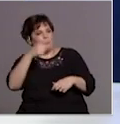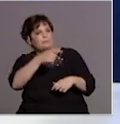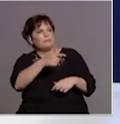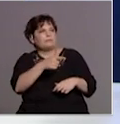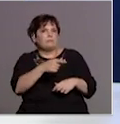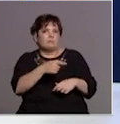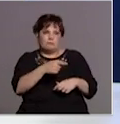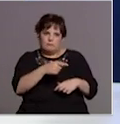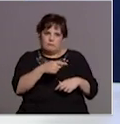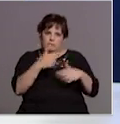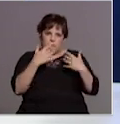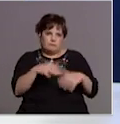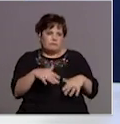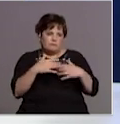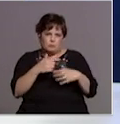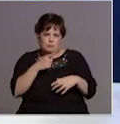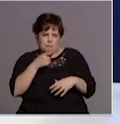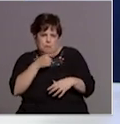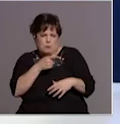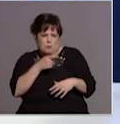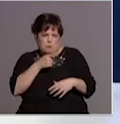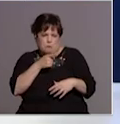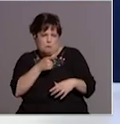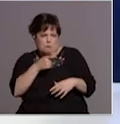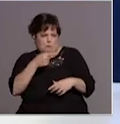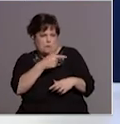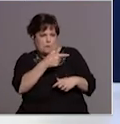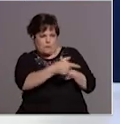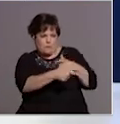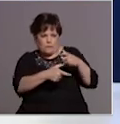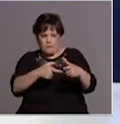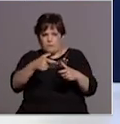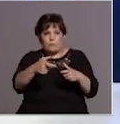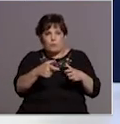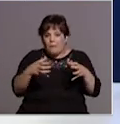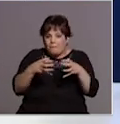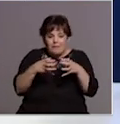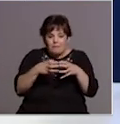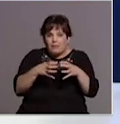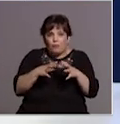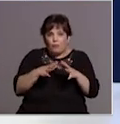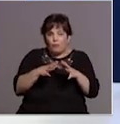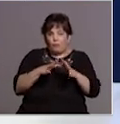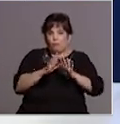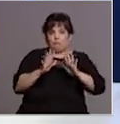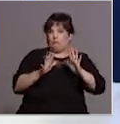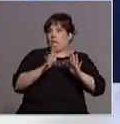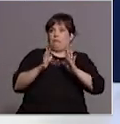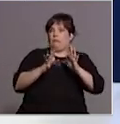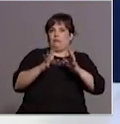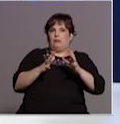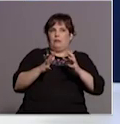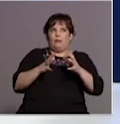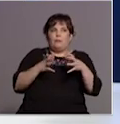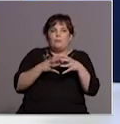bueno fue bastante duro y termino fracturando la les la propia